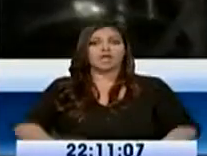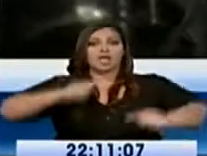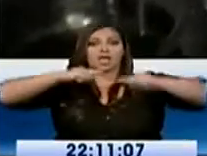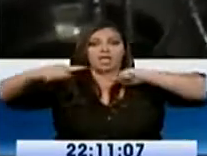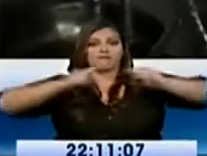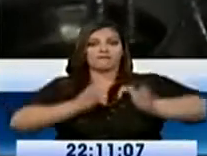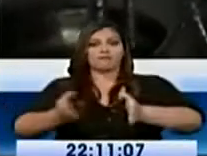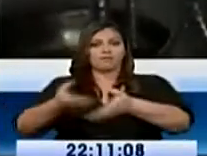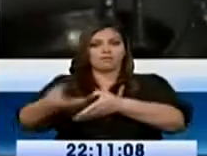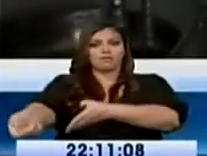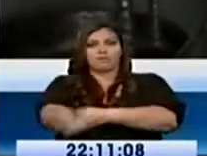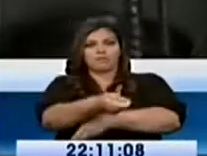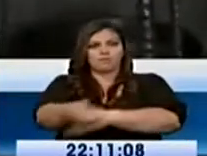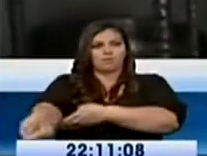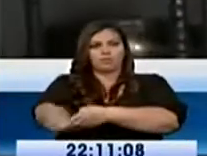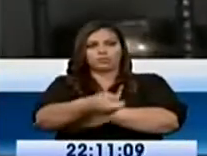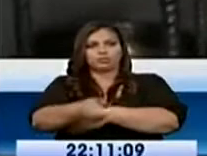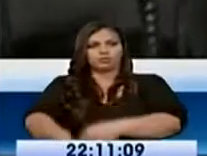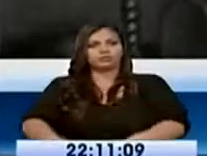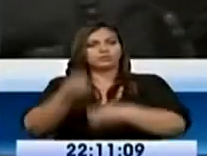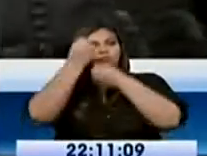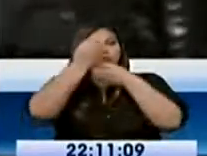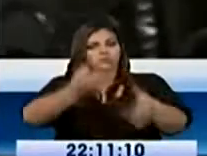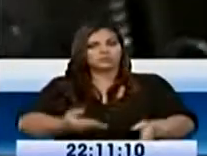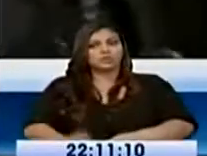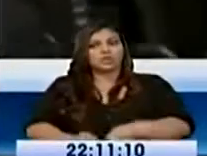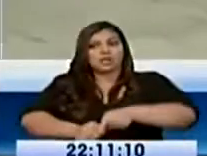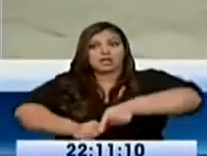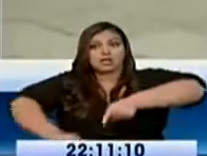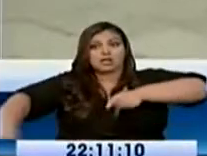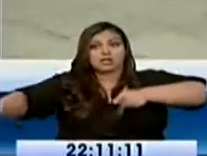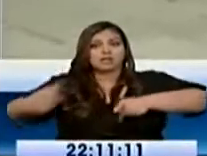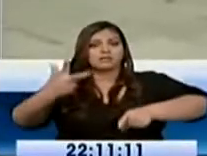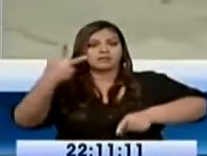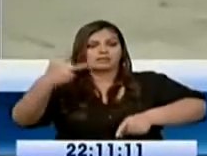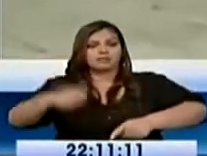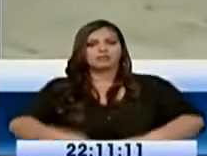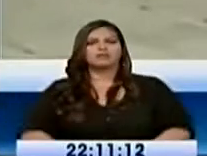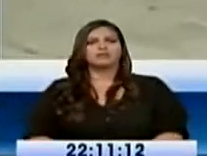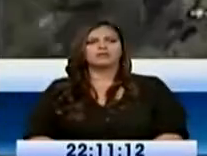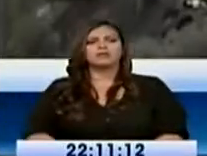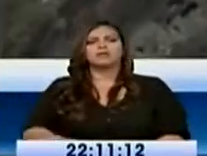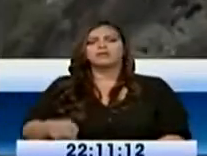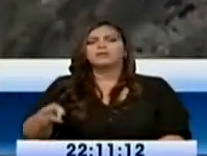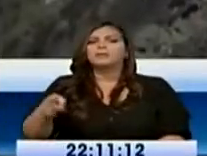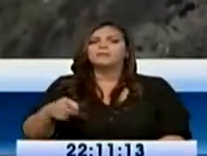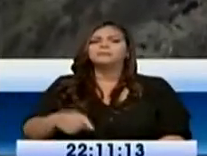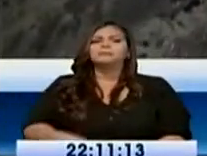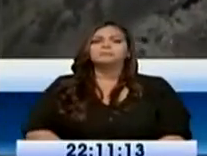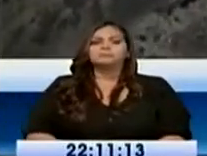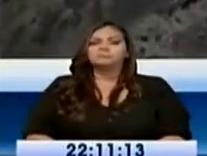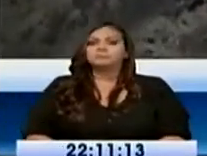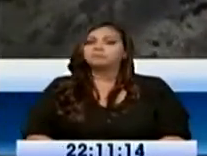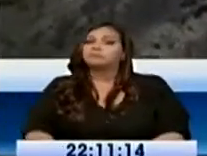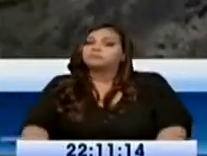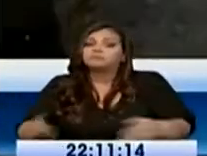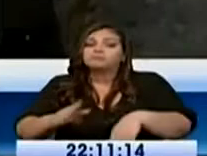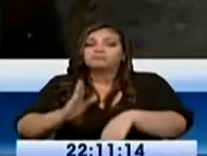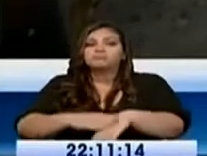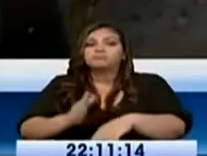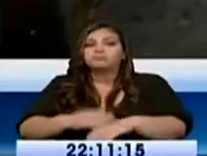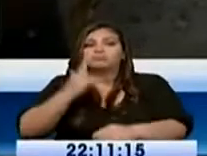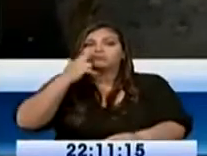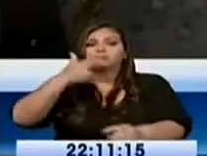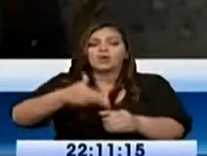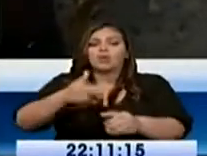de la parroquia Colón, a unos 3 kilómetros de donde ocurrió el hecho, una aparente fuga de gas o mala manipulación habría sido